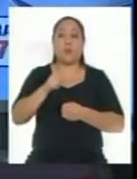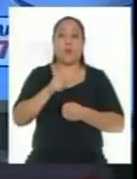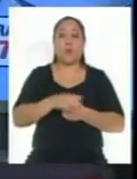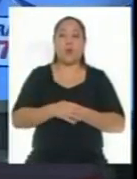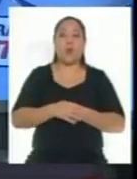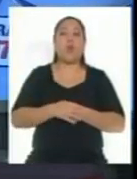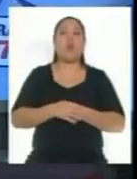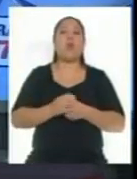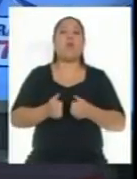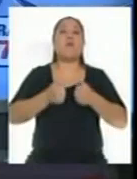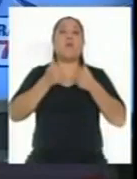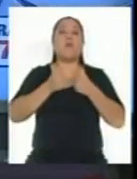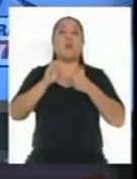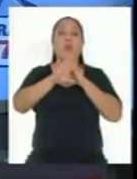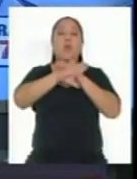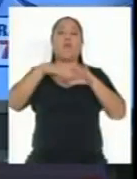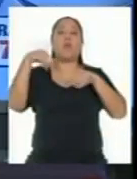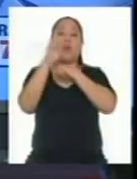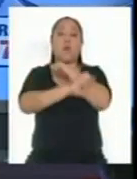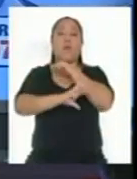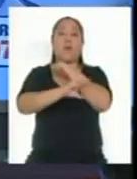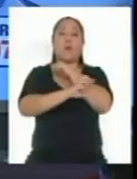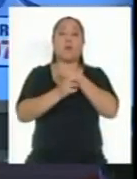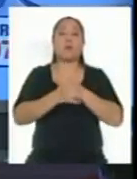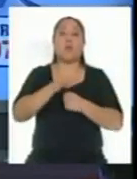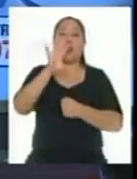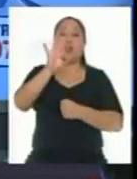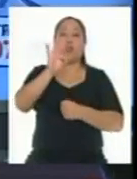Connacionales residentes en el exterior,